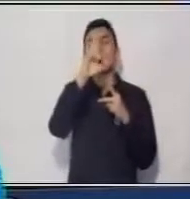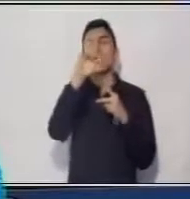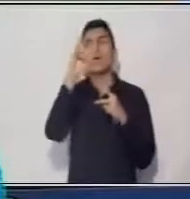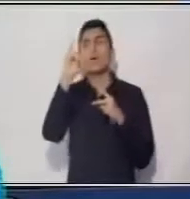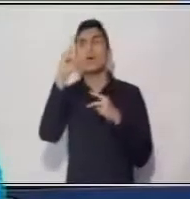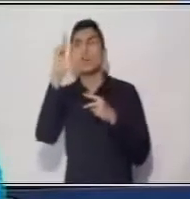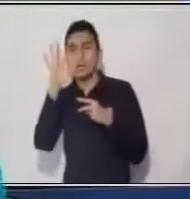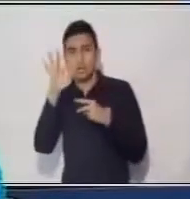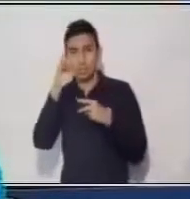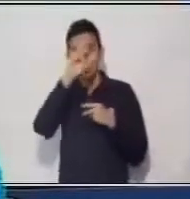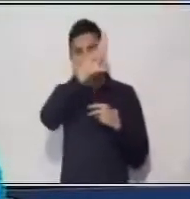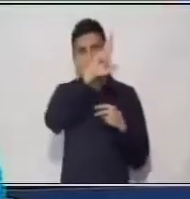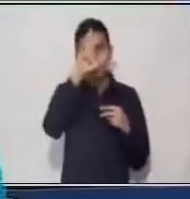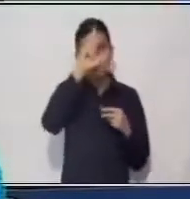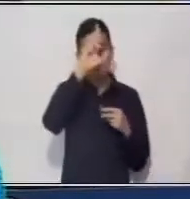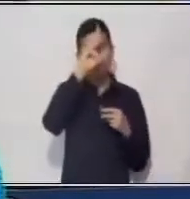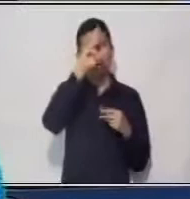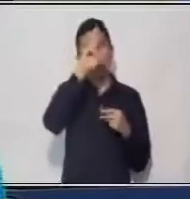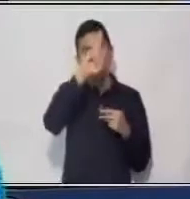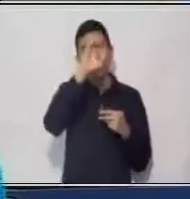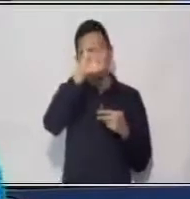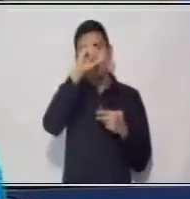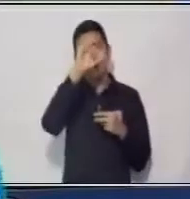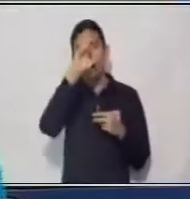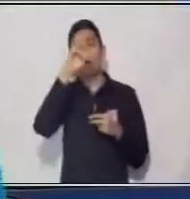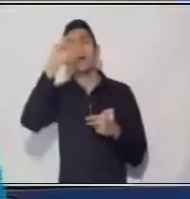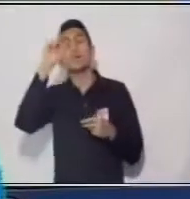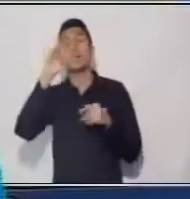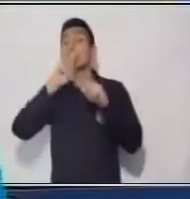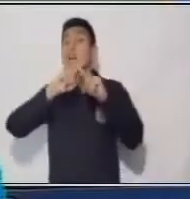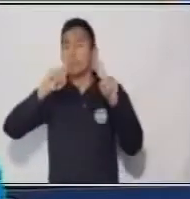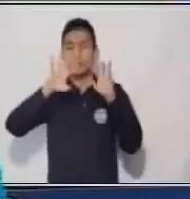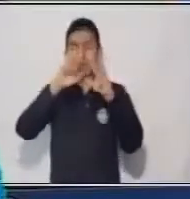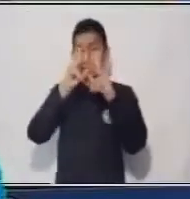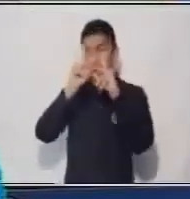recorrido. No es lo mismo.